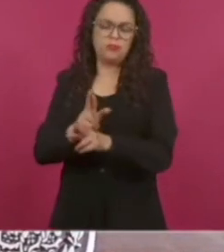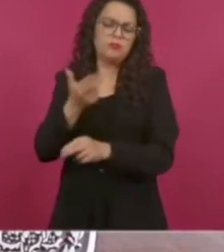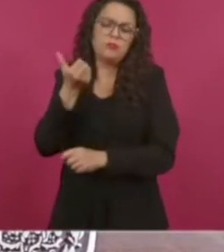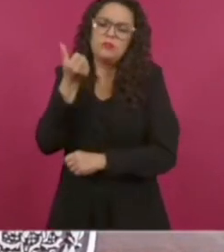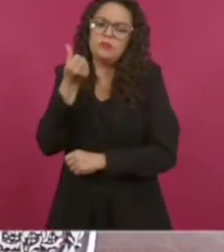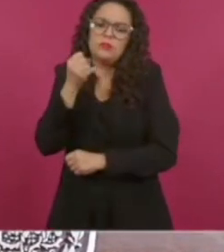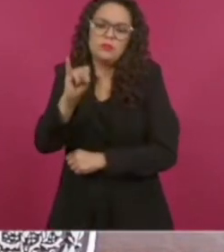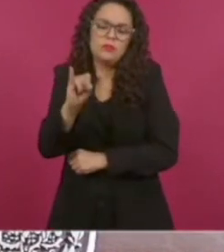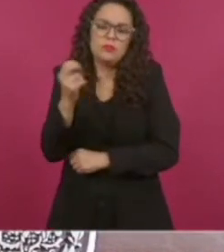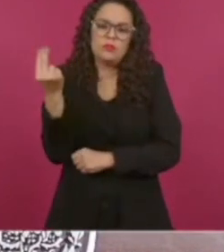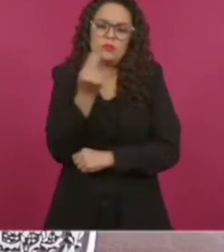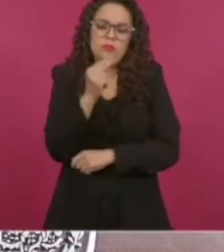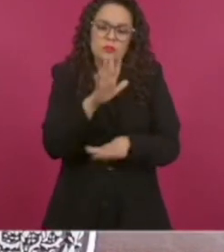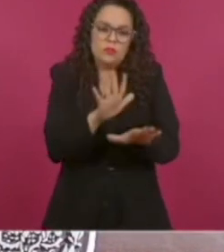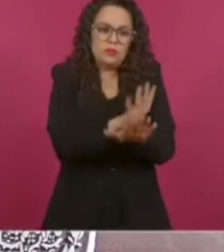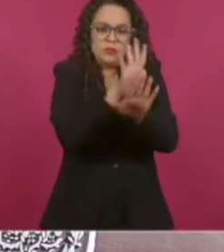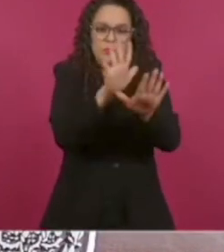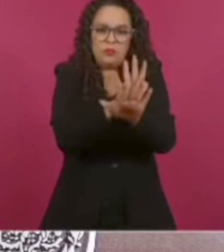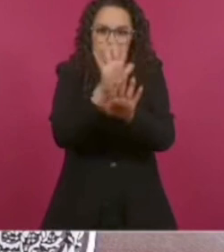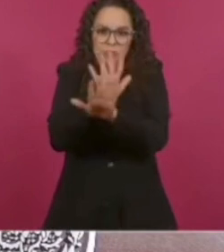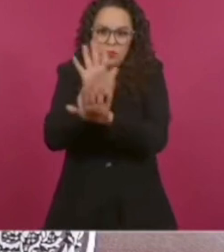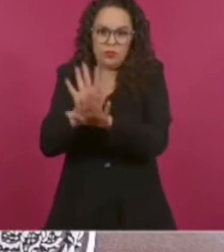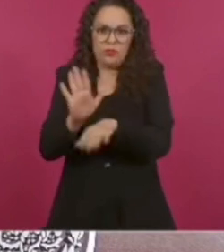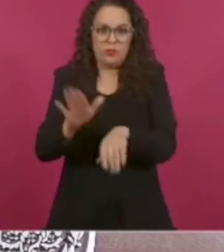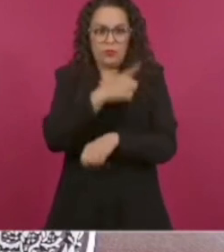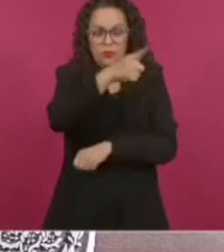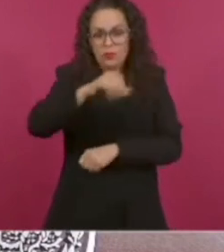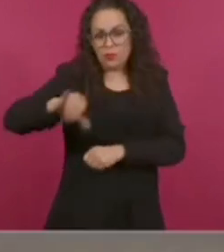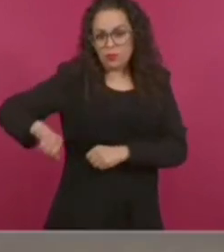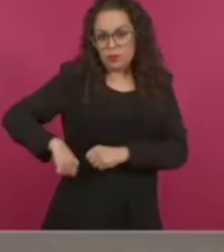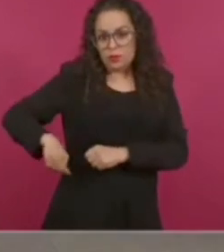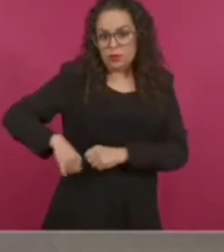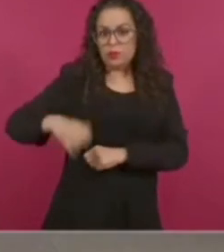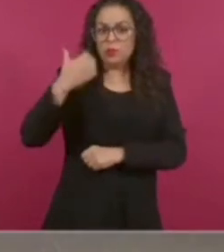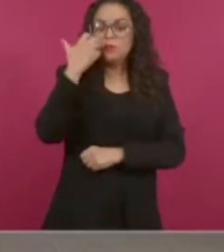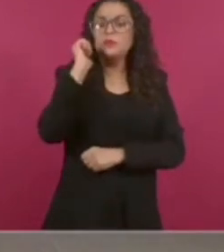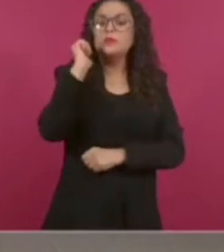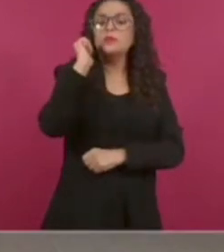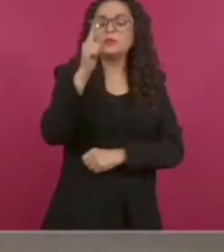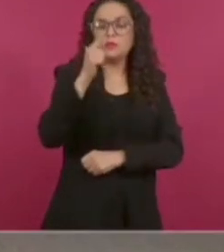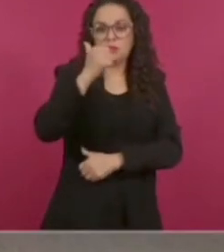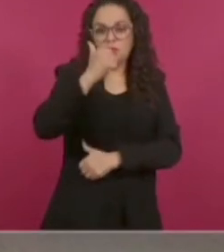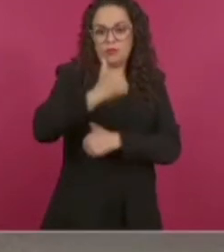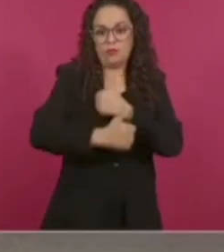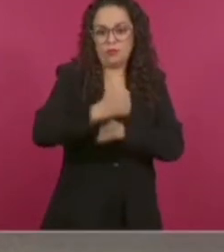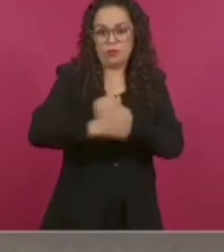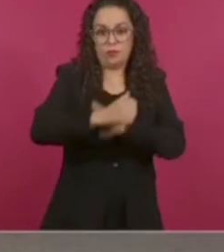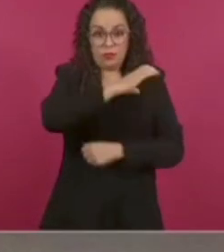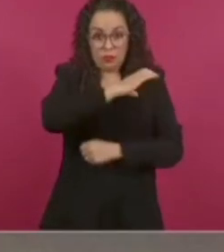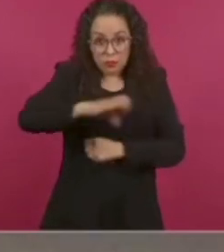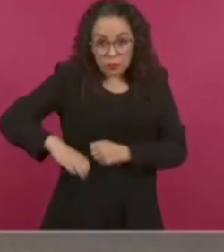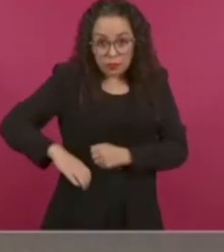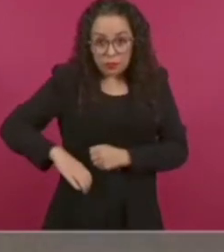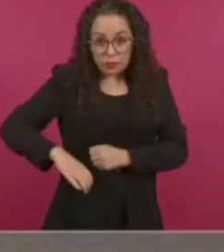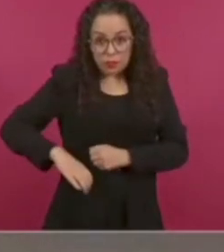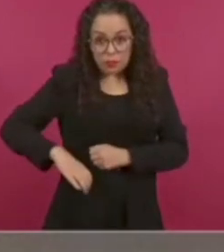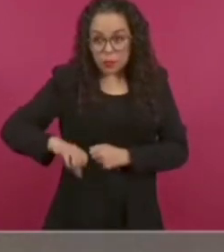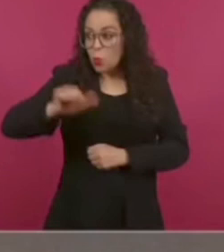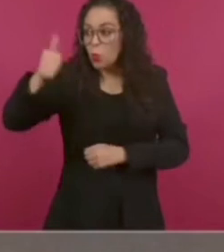aspira a ser candidato no puede tener un cargo en el gobierno.